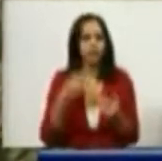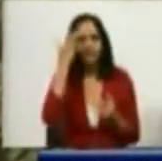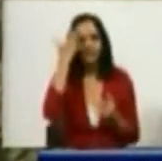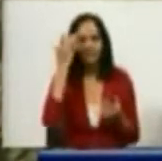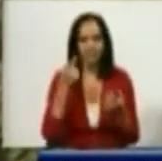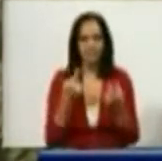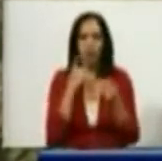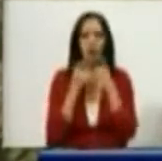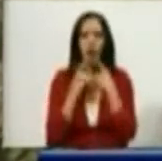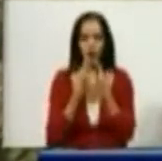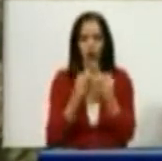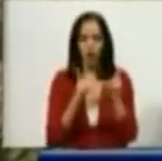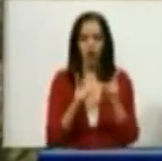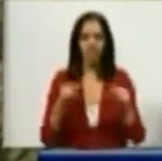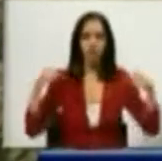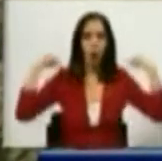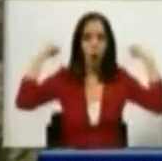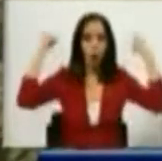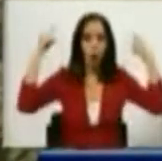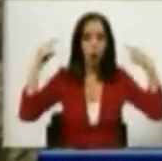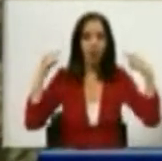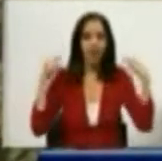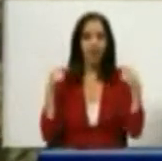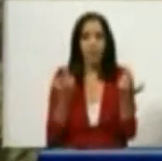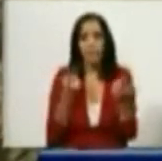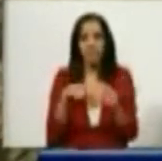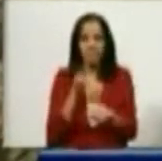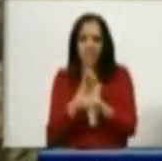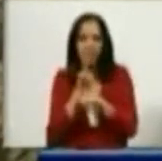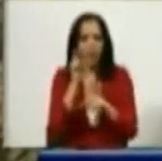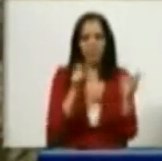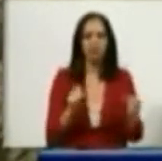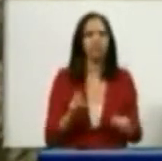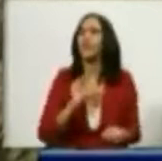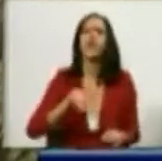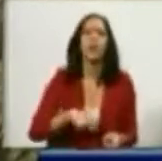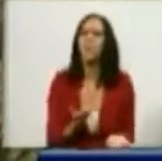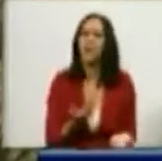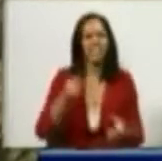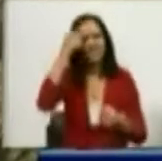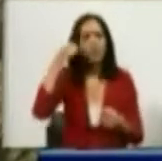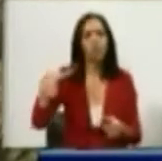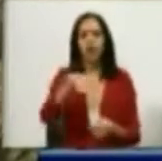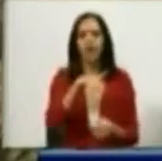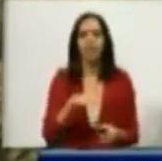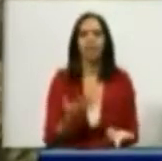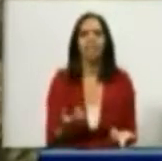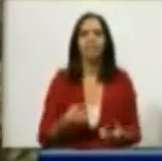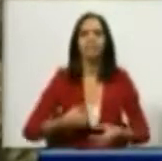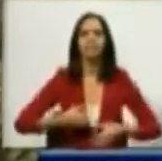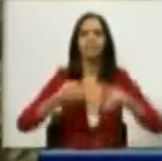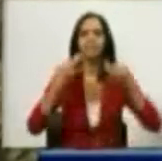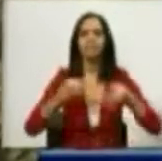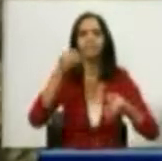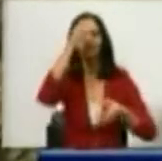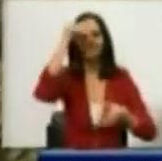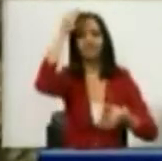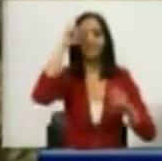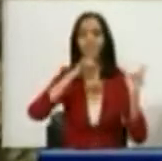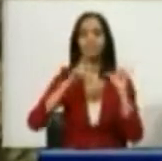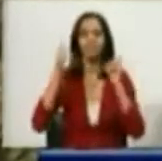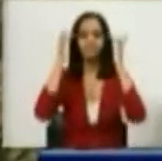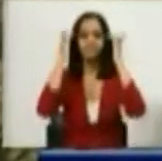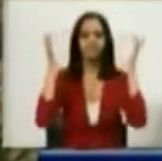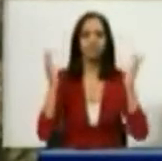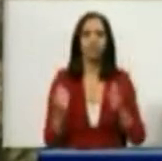color de Oveja para ver si engañan algunas personas no van a poder engañarlo a este pueblo es lo suficientemente listo Yo me